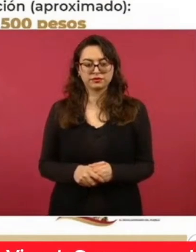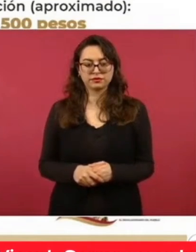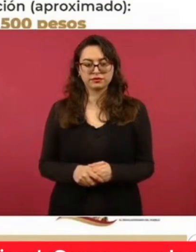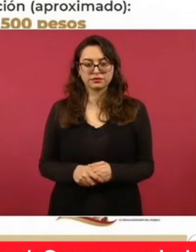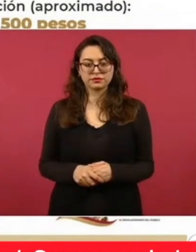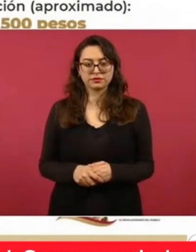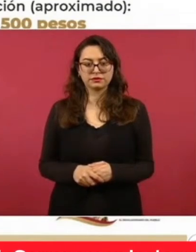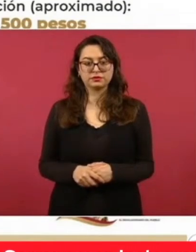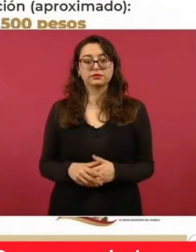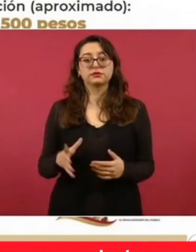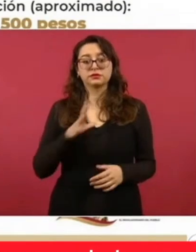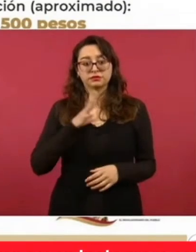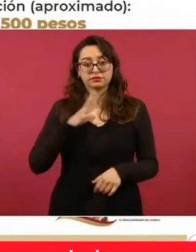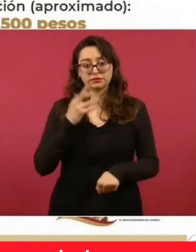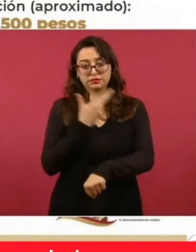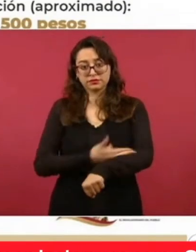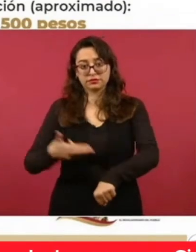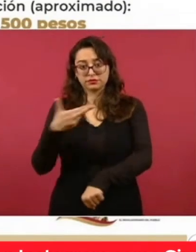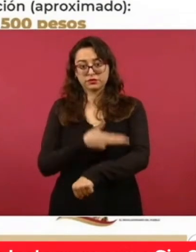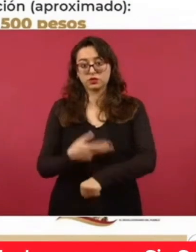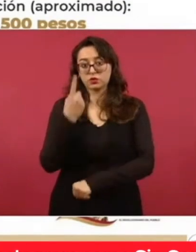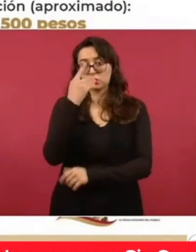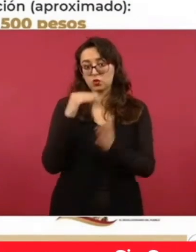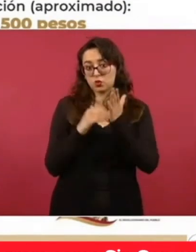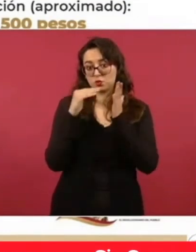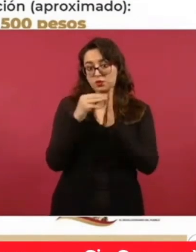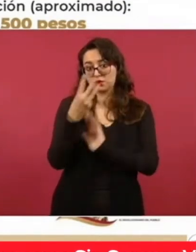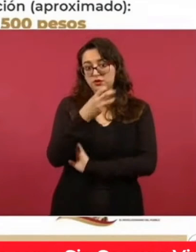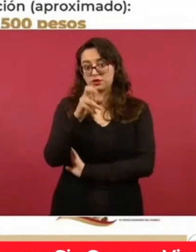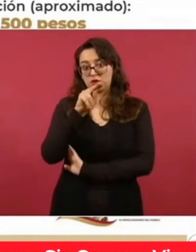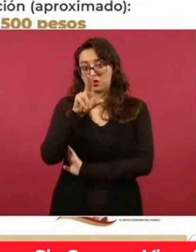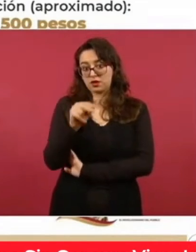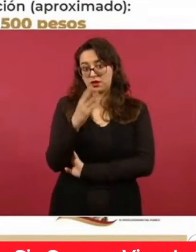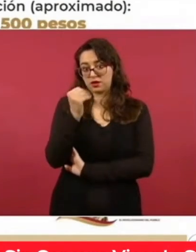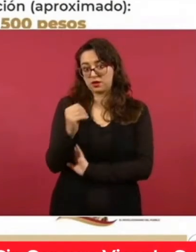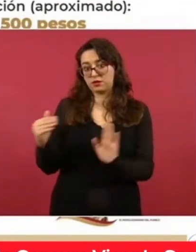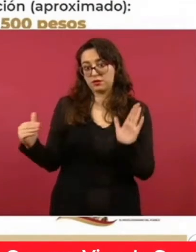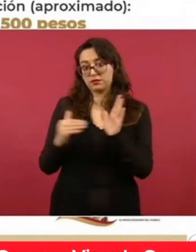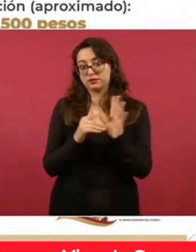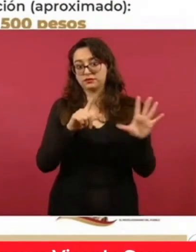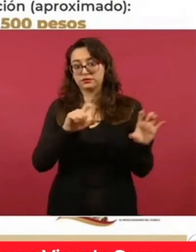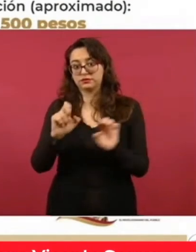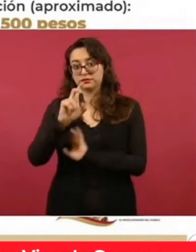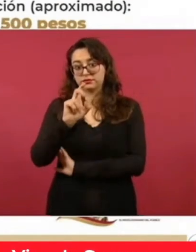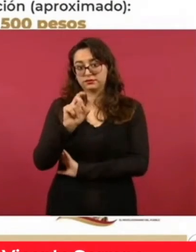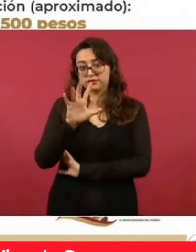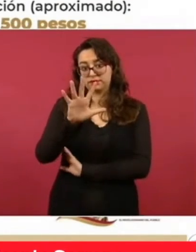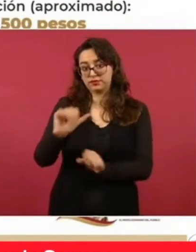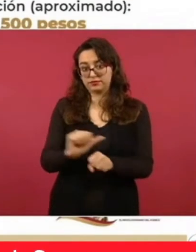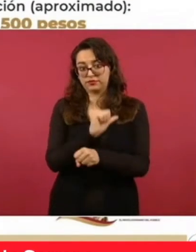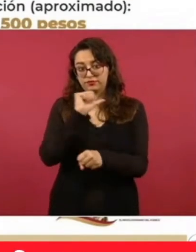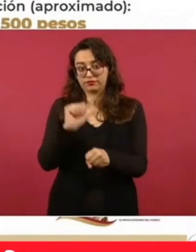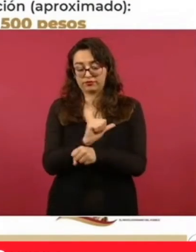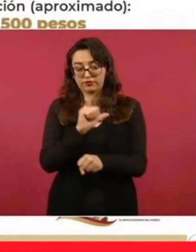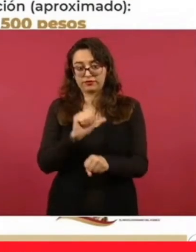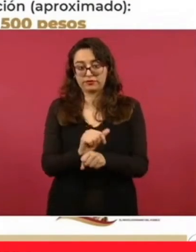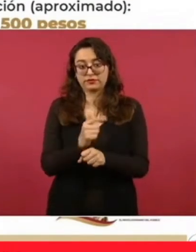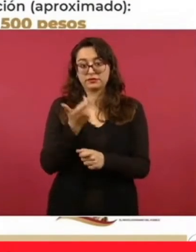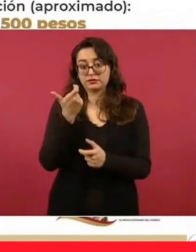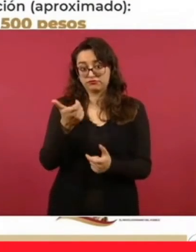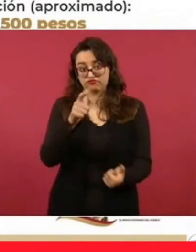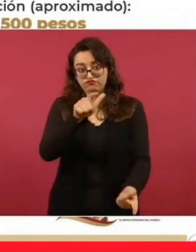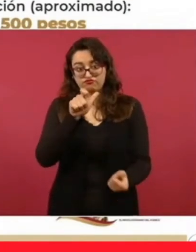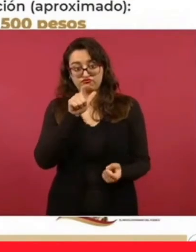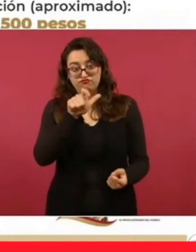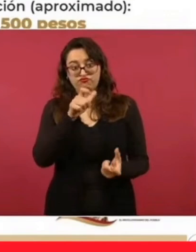ya se han regularizado un millón trescientos ochenta y nueve mil setecientos treinta y cinco vehículos y los recursos obtenidos para